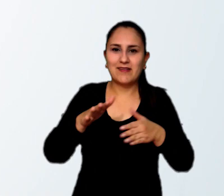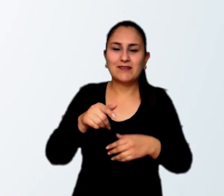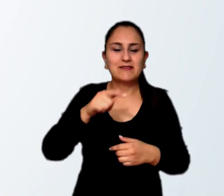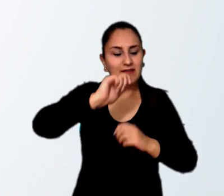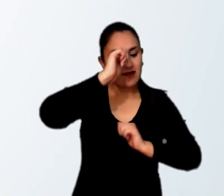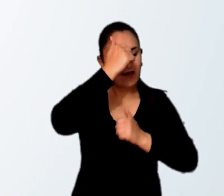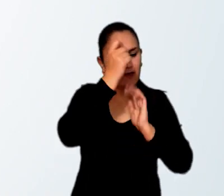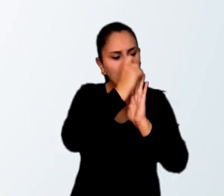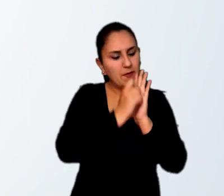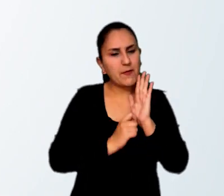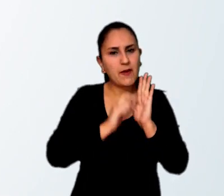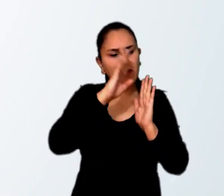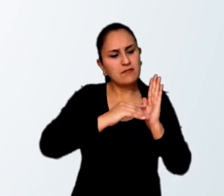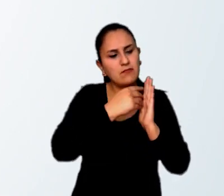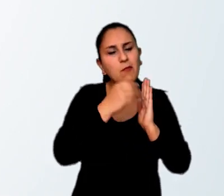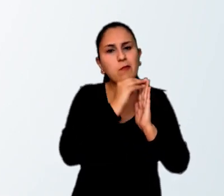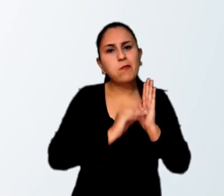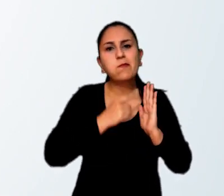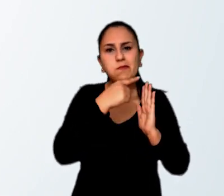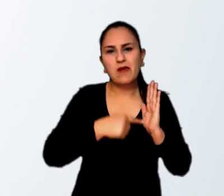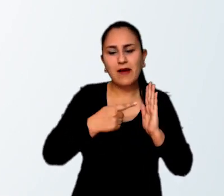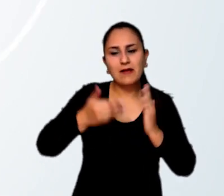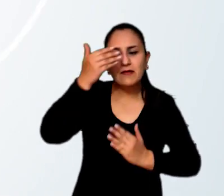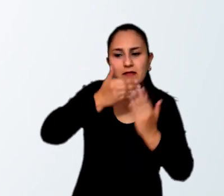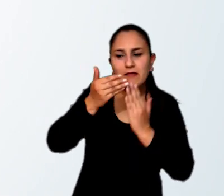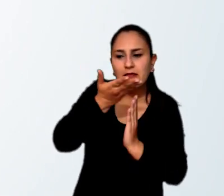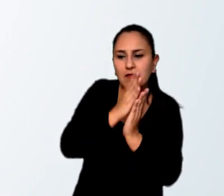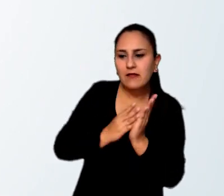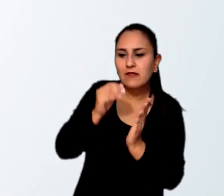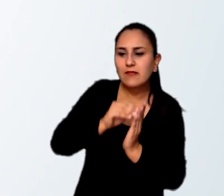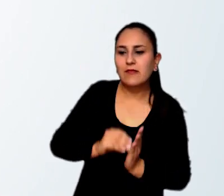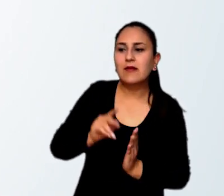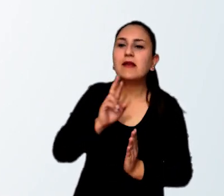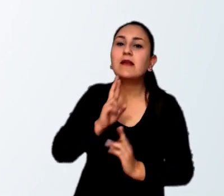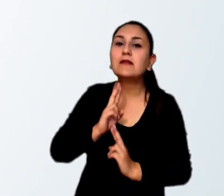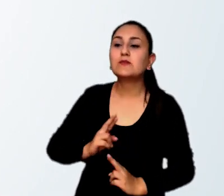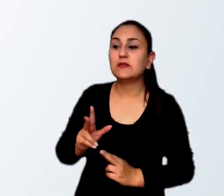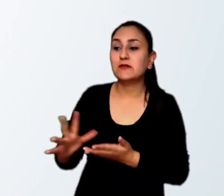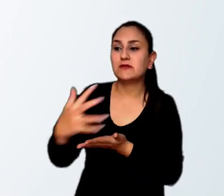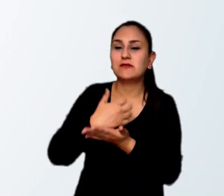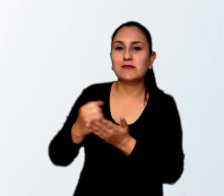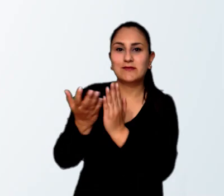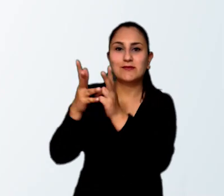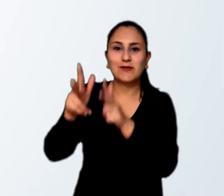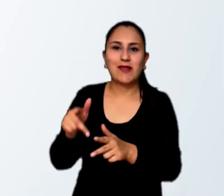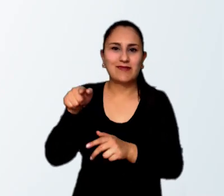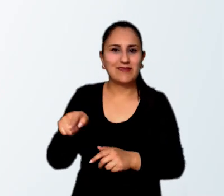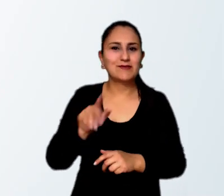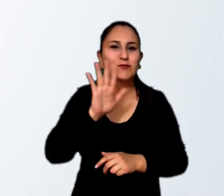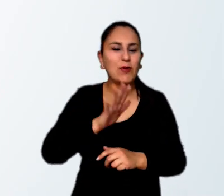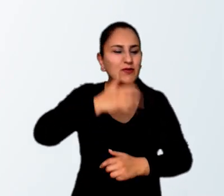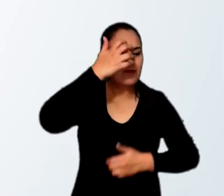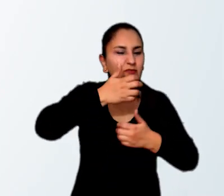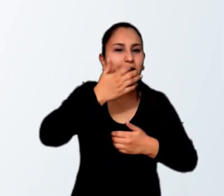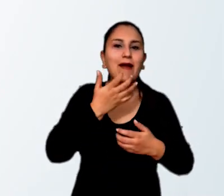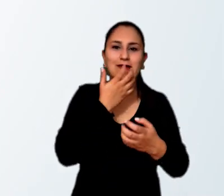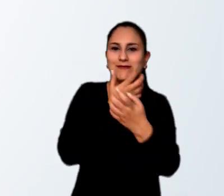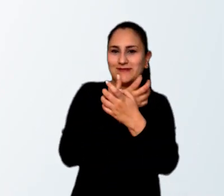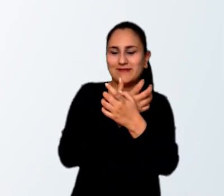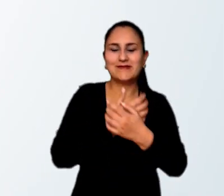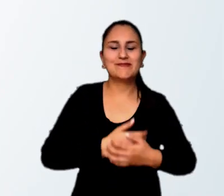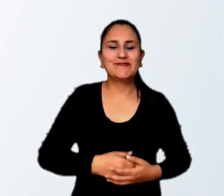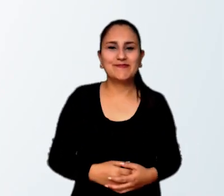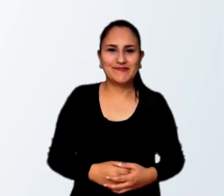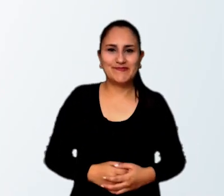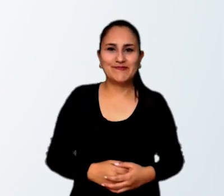y los criterios para valorar las respuestas de los estudiantes a cada una de ellas en la prueba de ciencias naturales